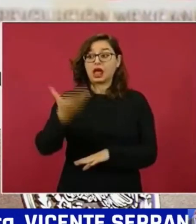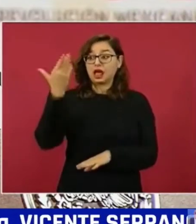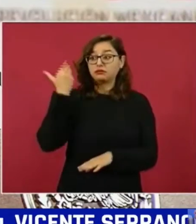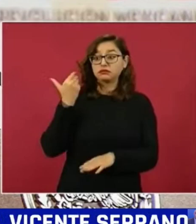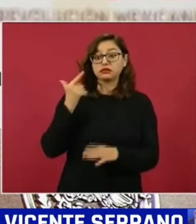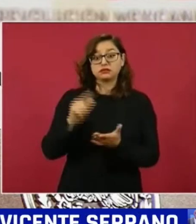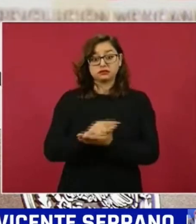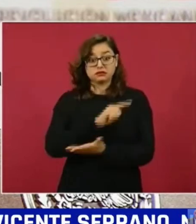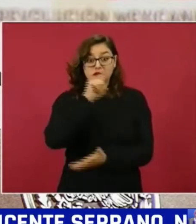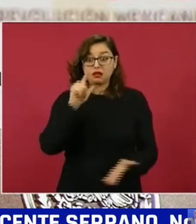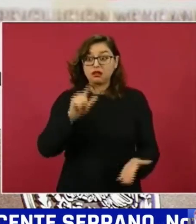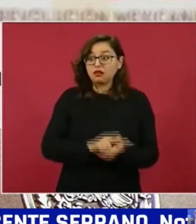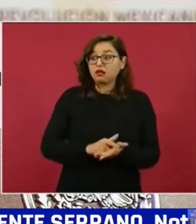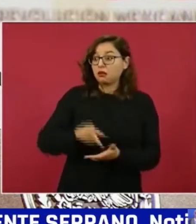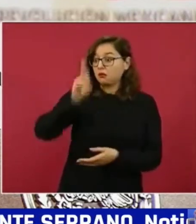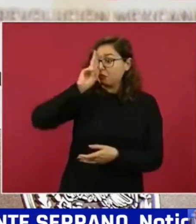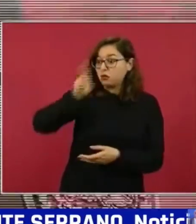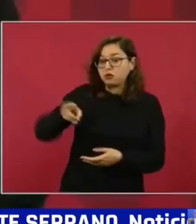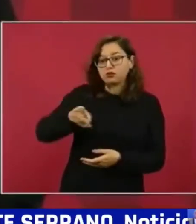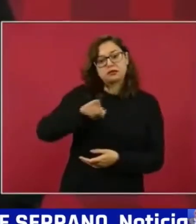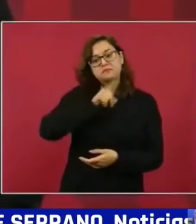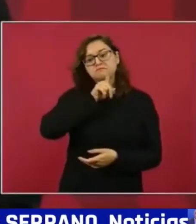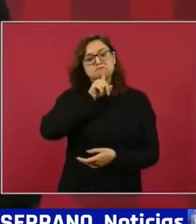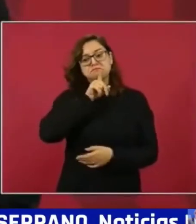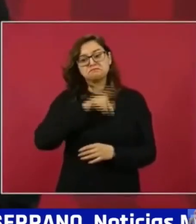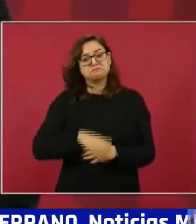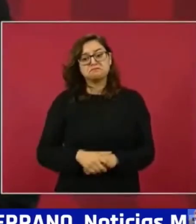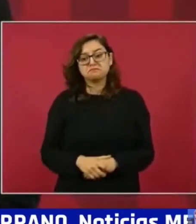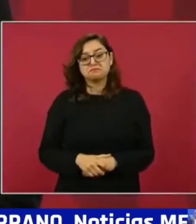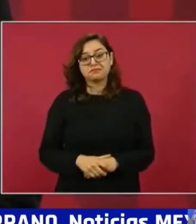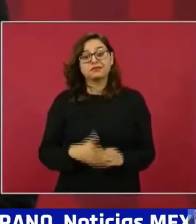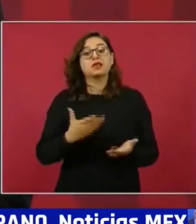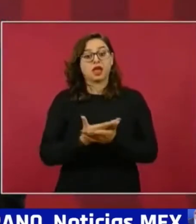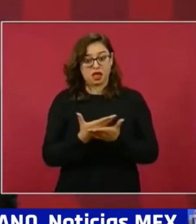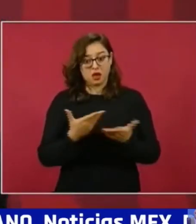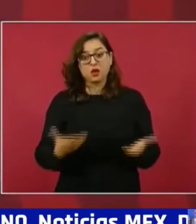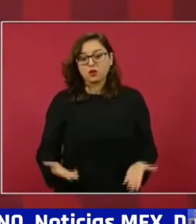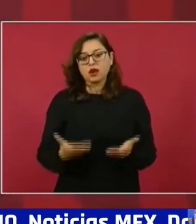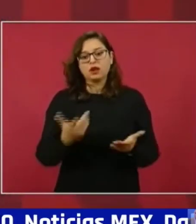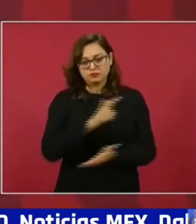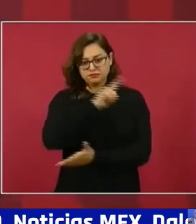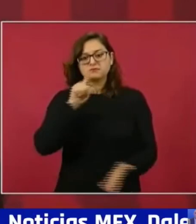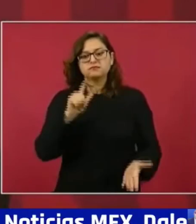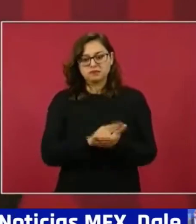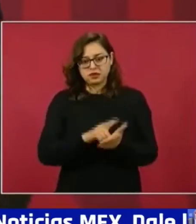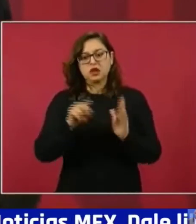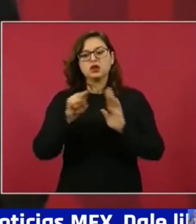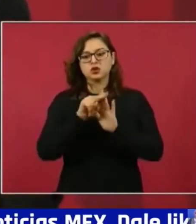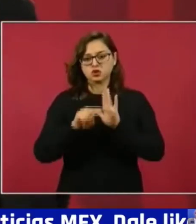ninguna norma. Ahora sí. Me gustaría que